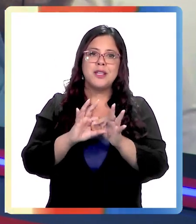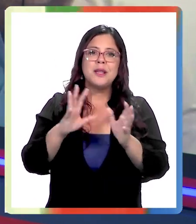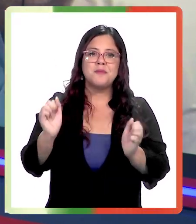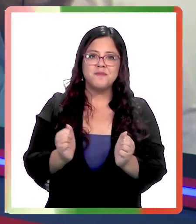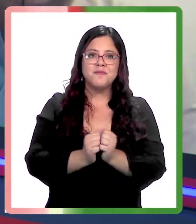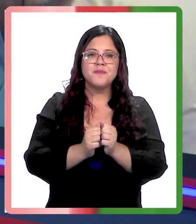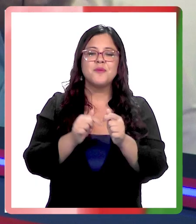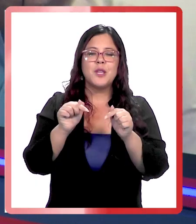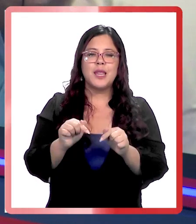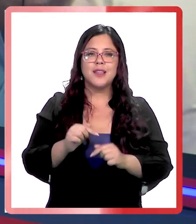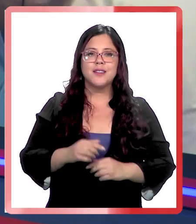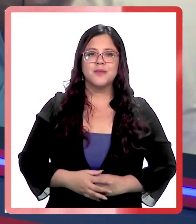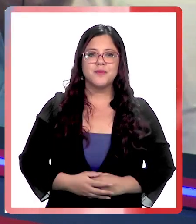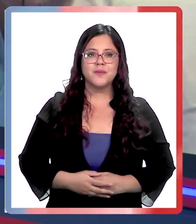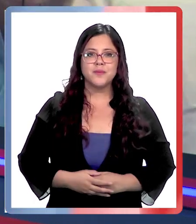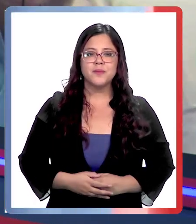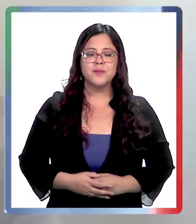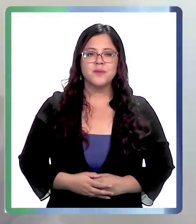Muchas gracias por acompañarnos hoy.